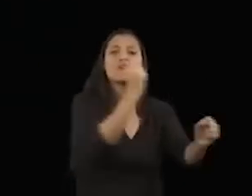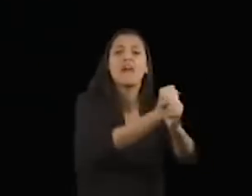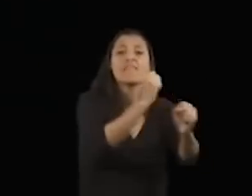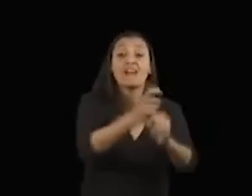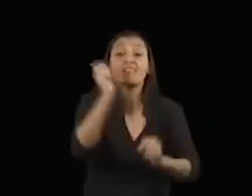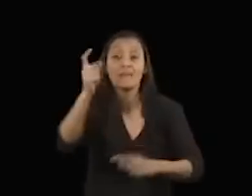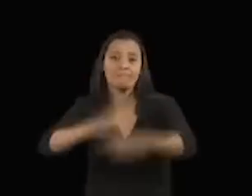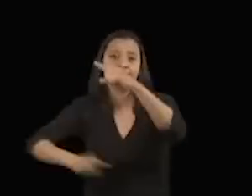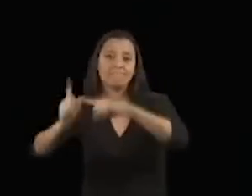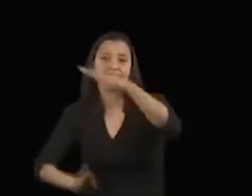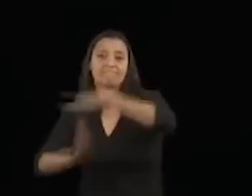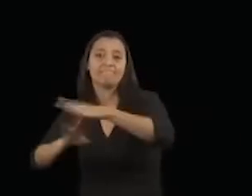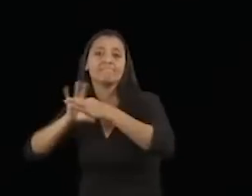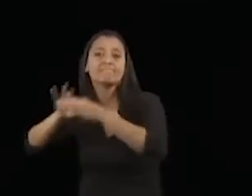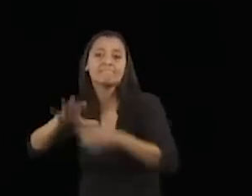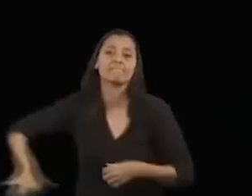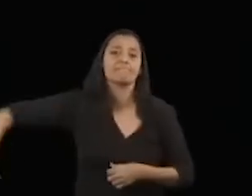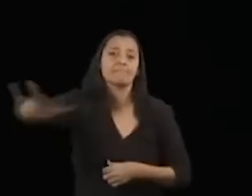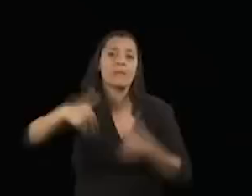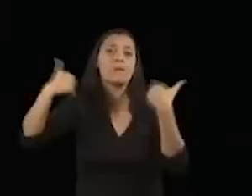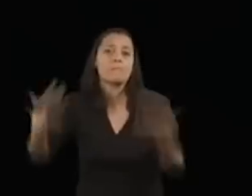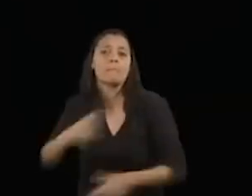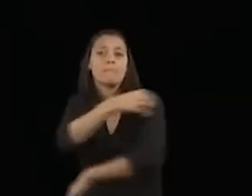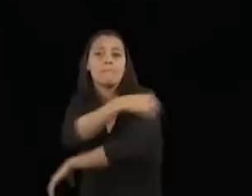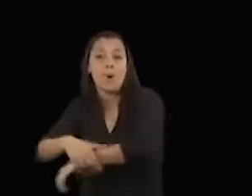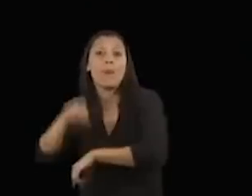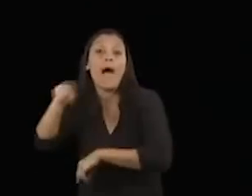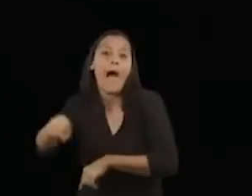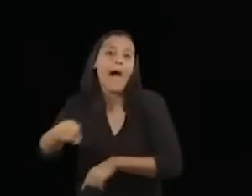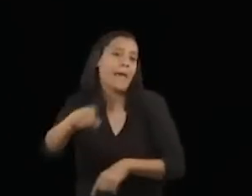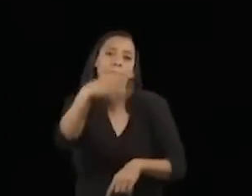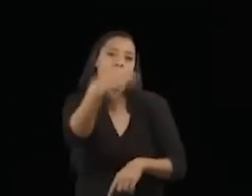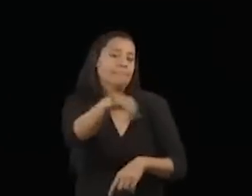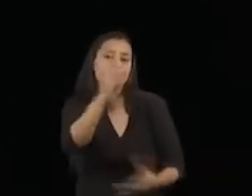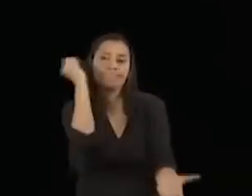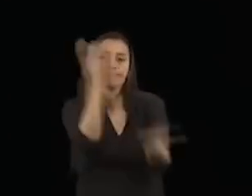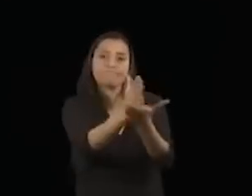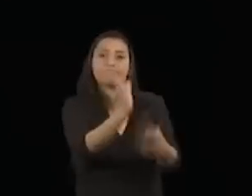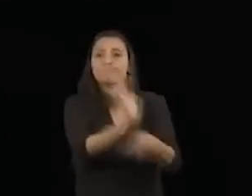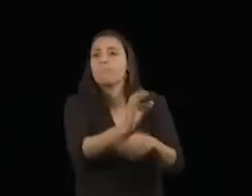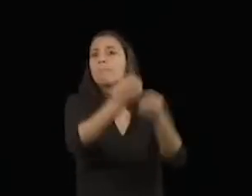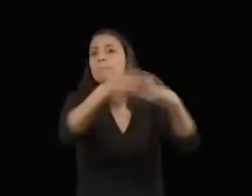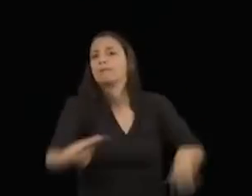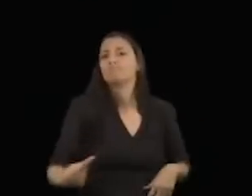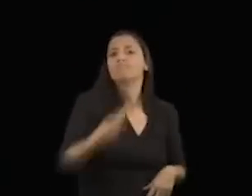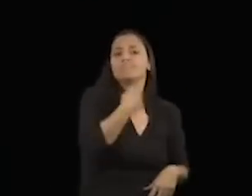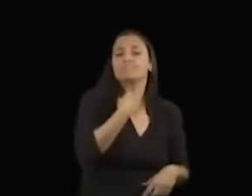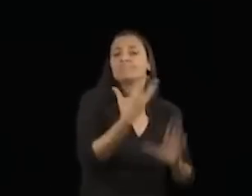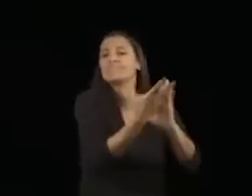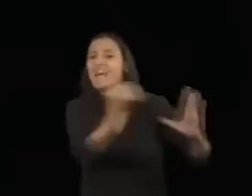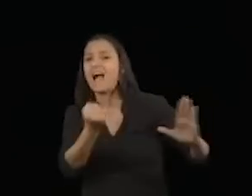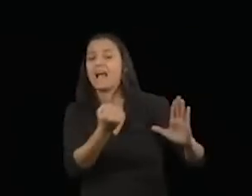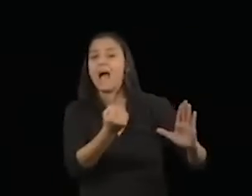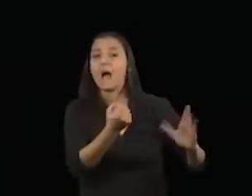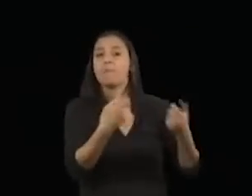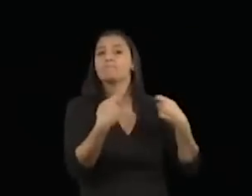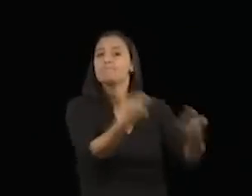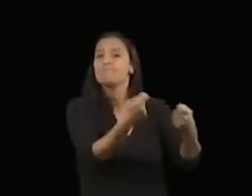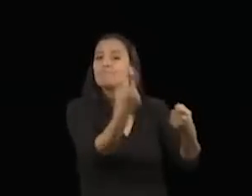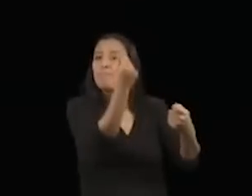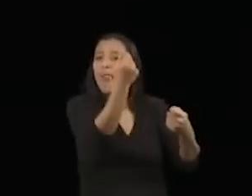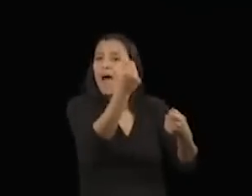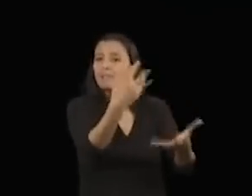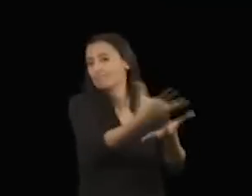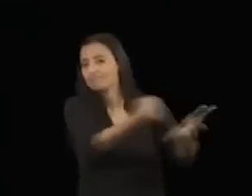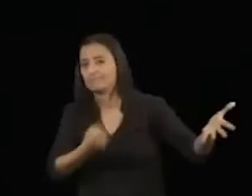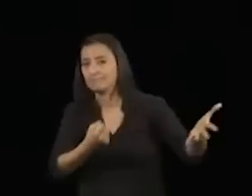era donde pagaban el derecho de pernada. Es decir, ahí era donde perdían la mitad del plan. Y